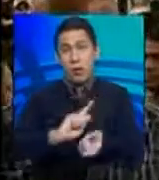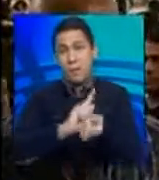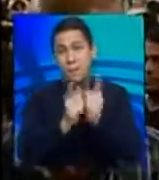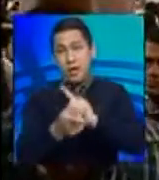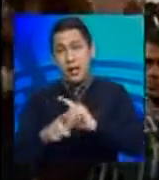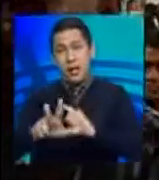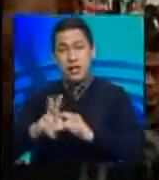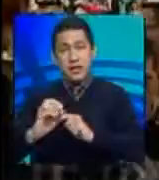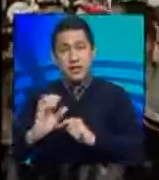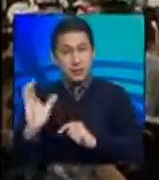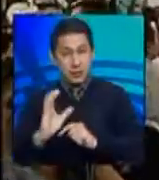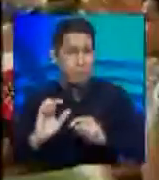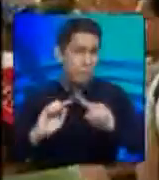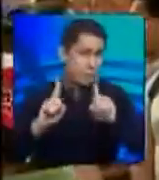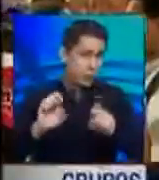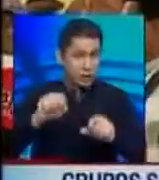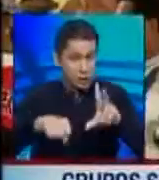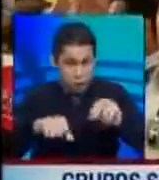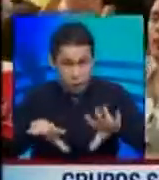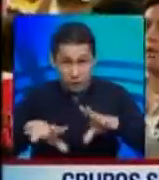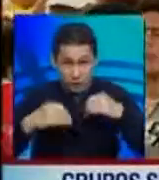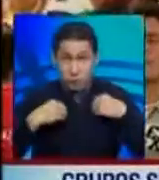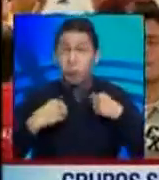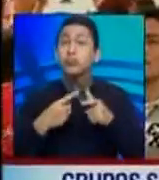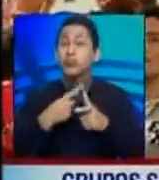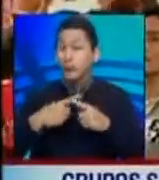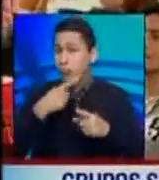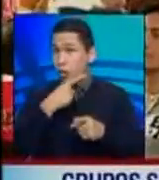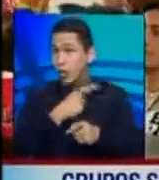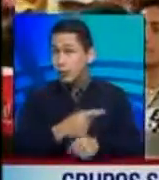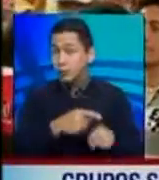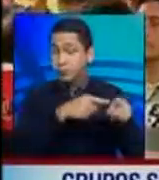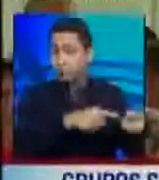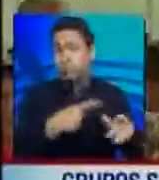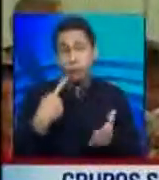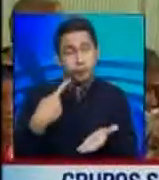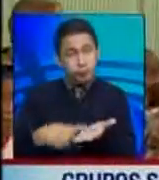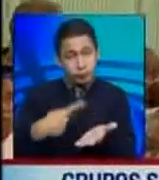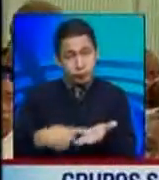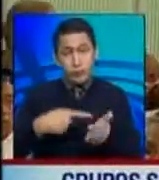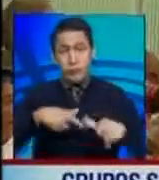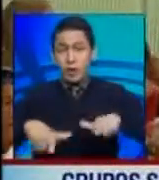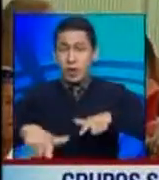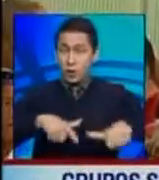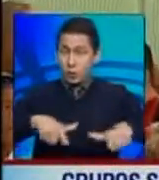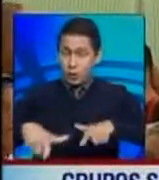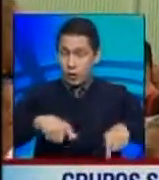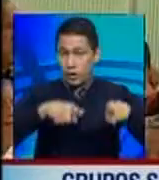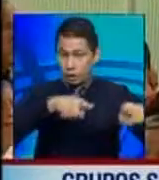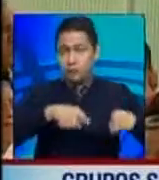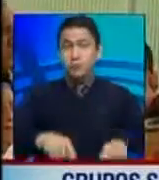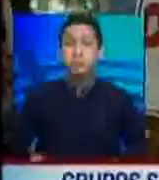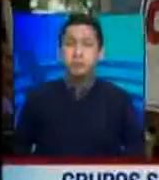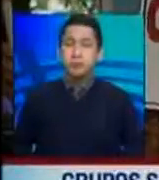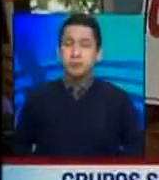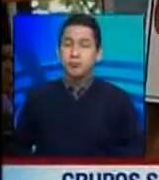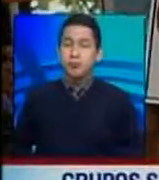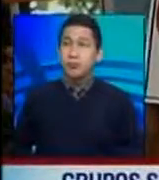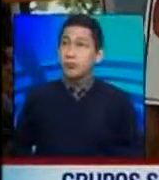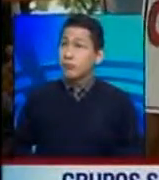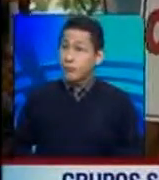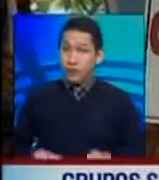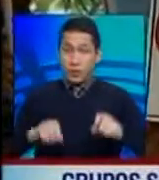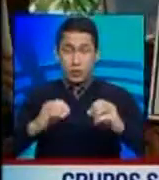Se concentraron en la Plaza Rodolfo Vaquerizo. Cientos de integrantes de organizaciones sociales llegaron a la Asamblea Ciudadana. En